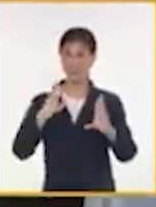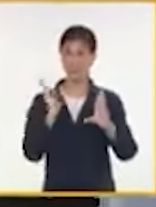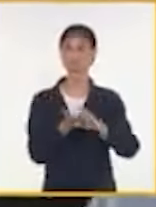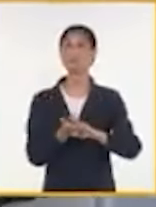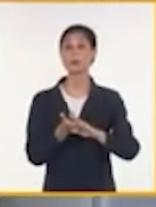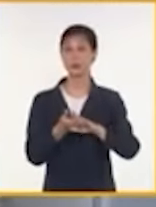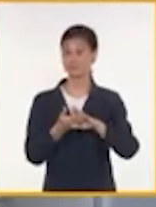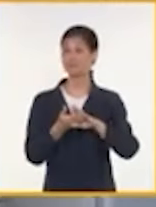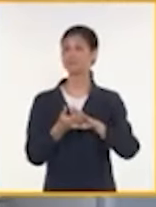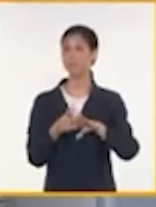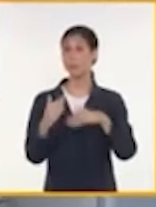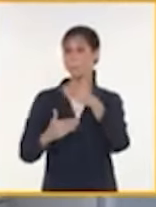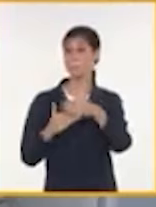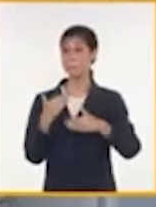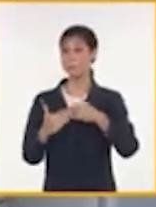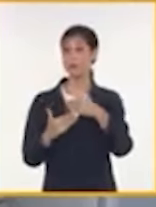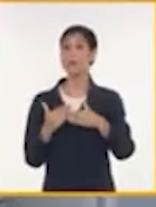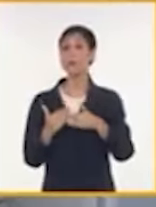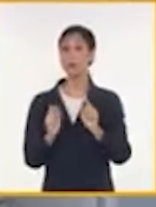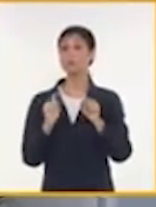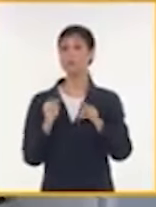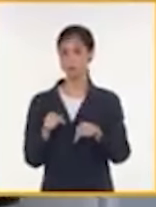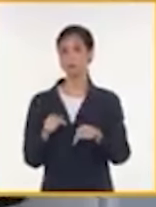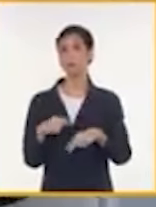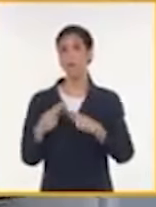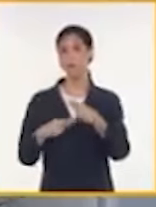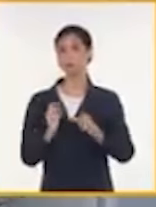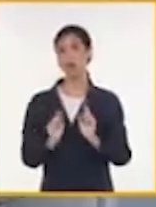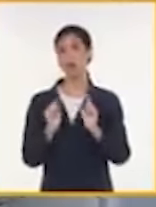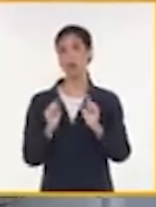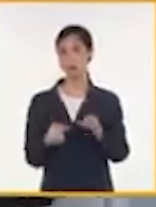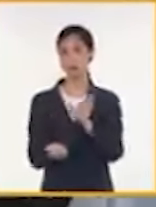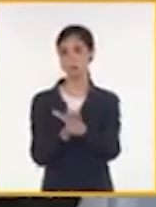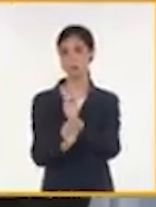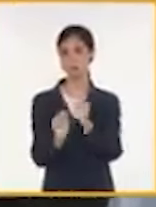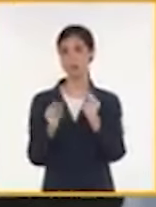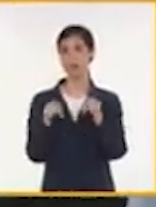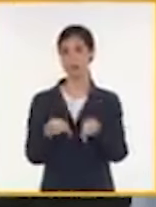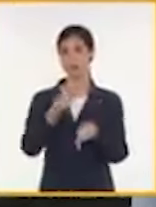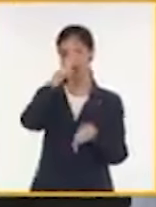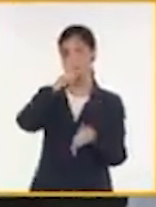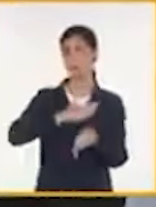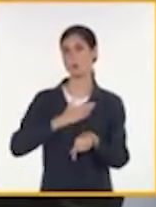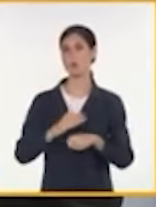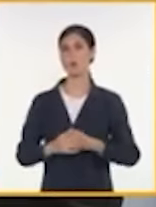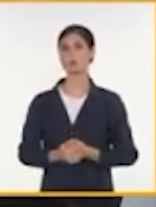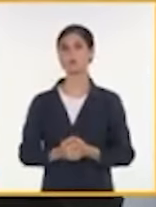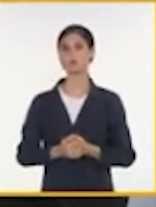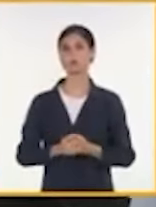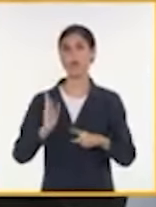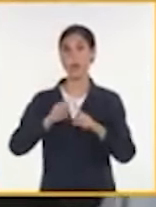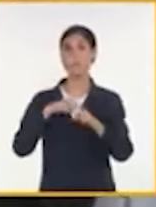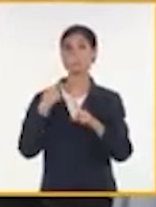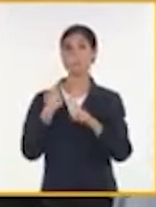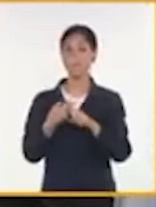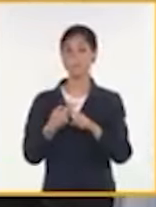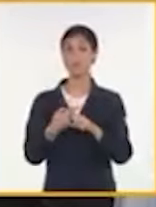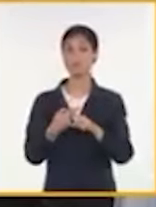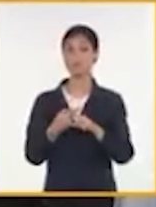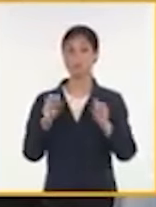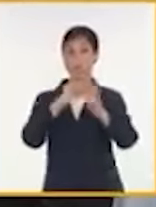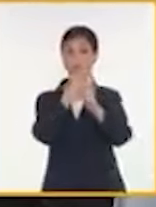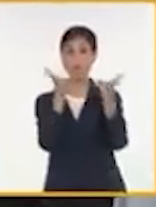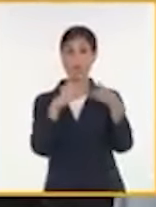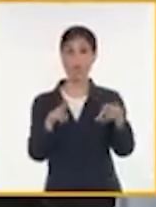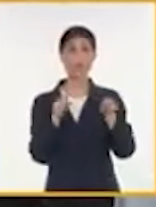fueron los que perpetraron estos actos se comprobó las transferencias de dinero el uso de las redes sociales para la